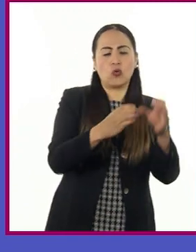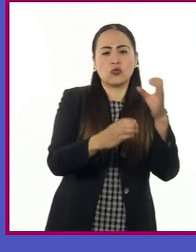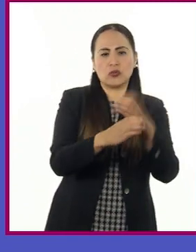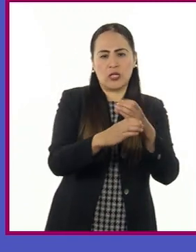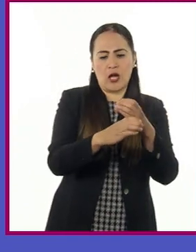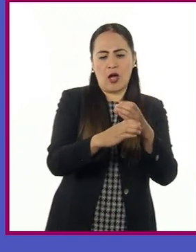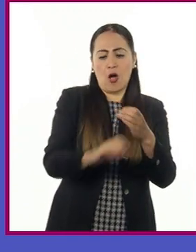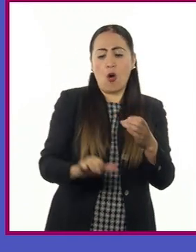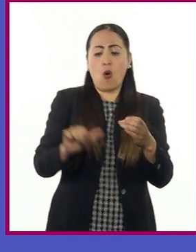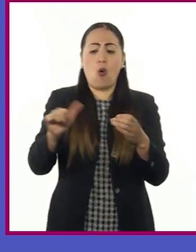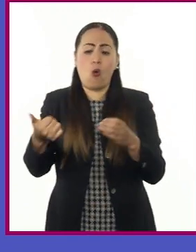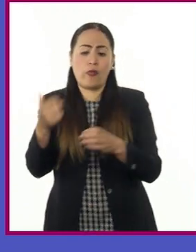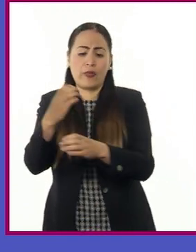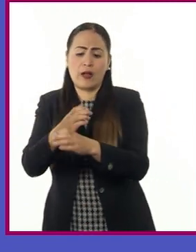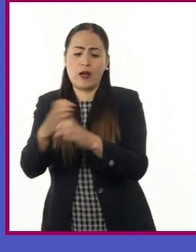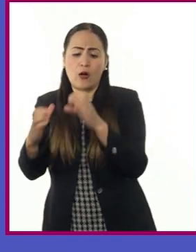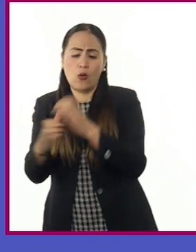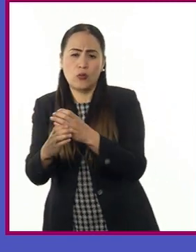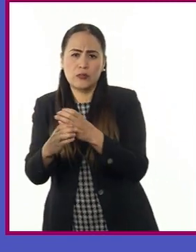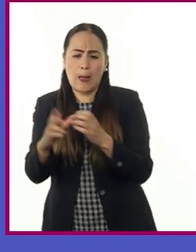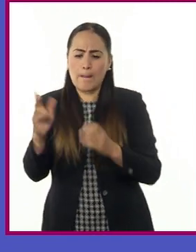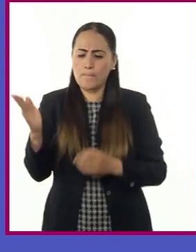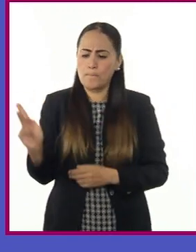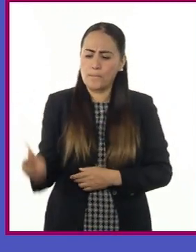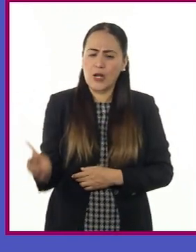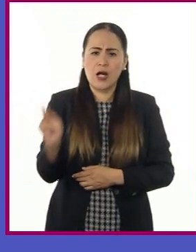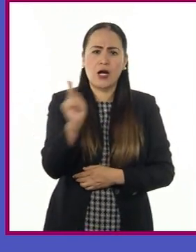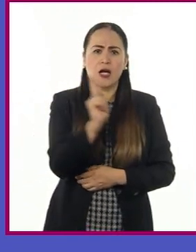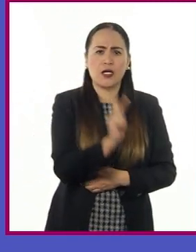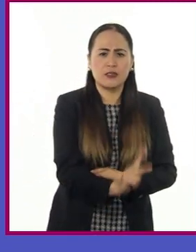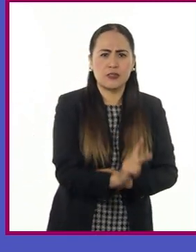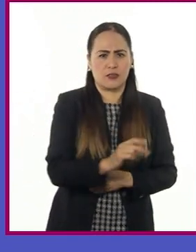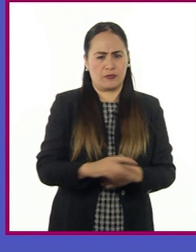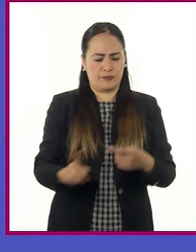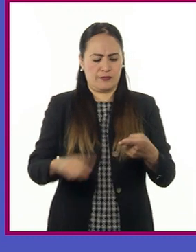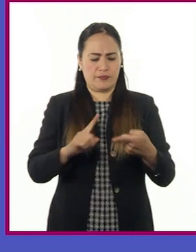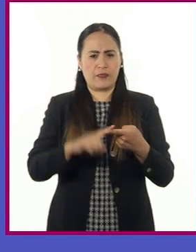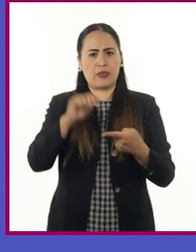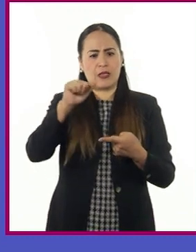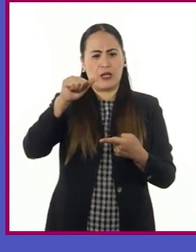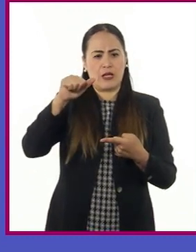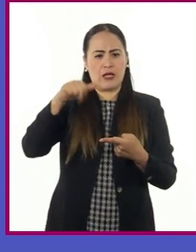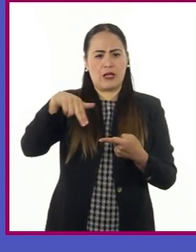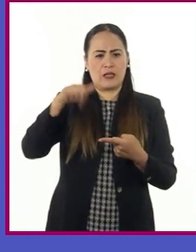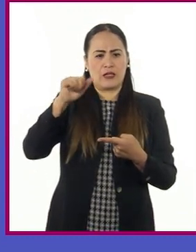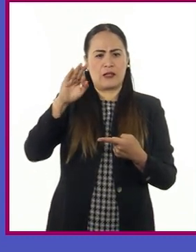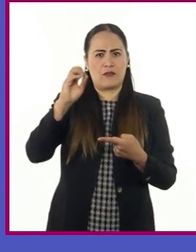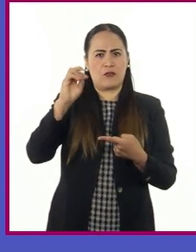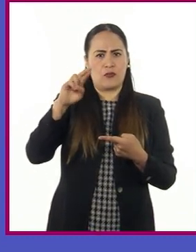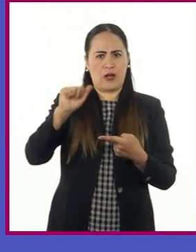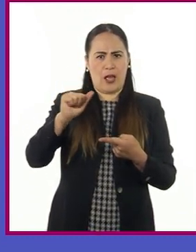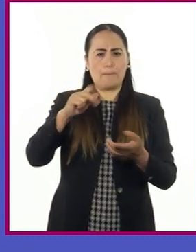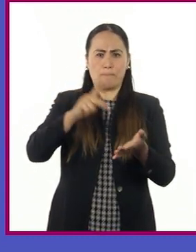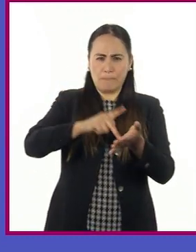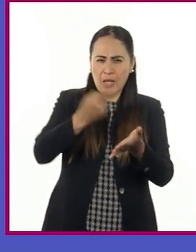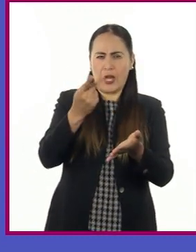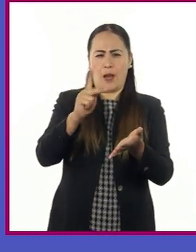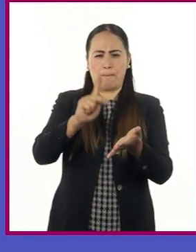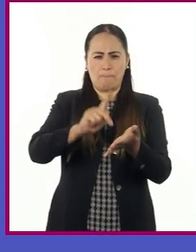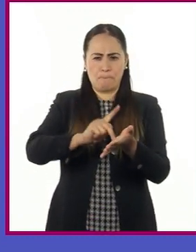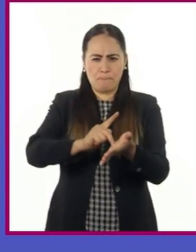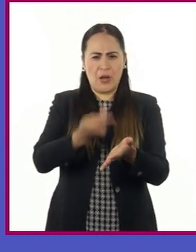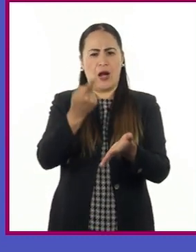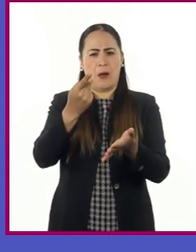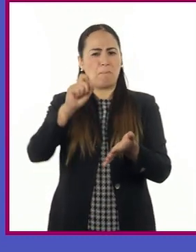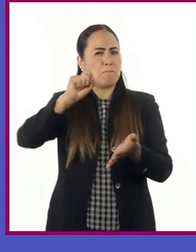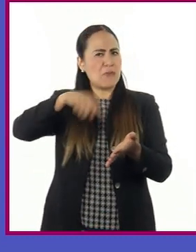otro mediante una comparación implícita. La anáfora o repetición consiste en la repetición